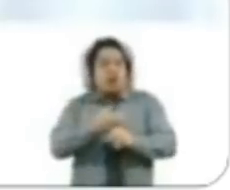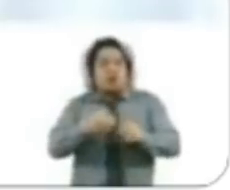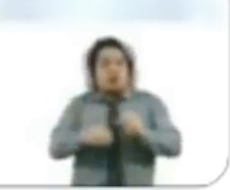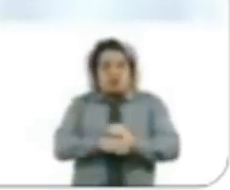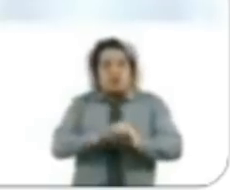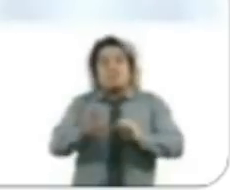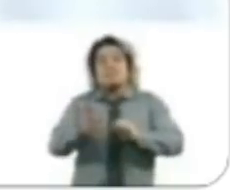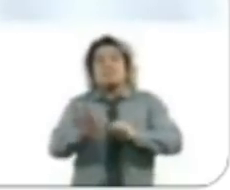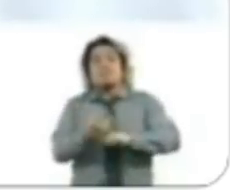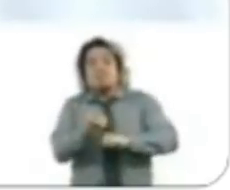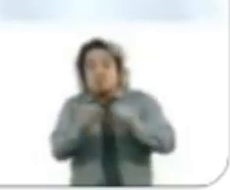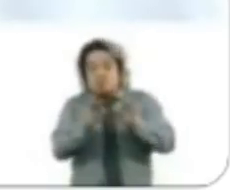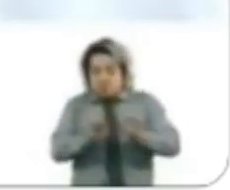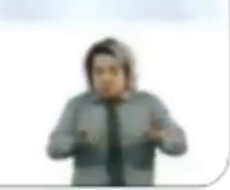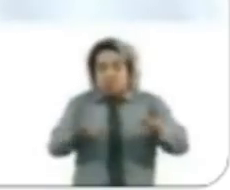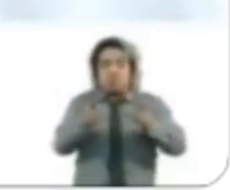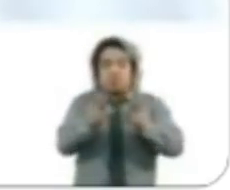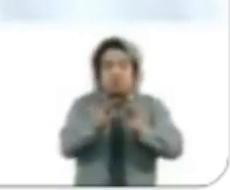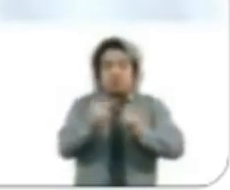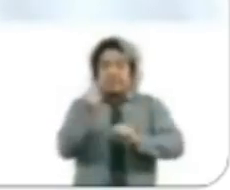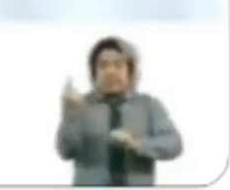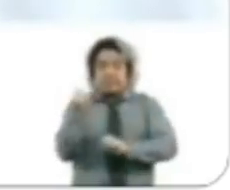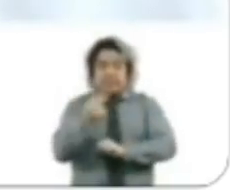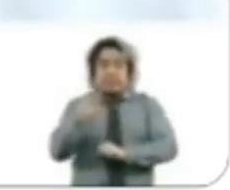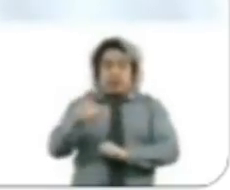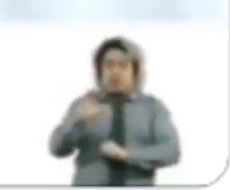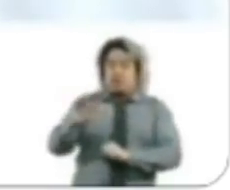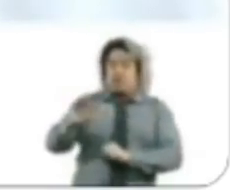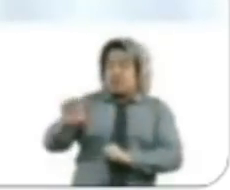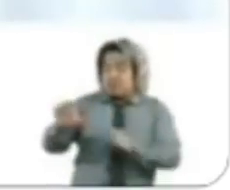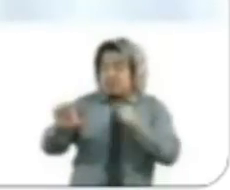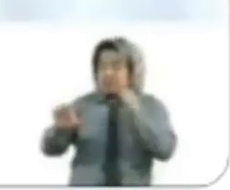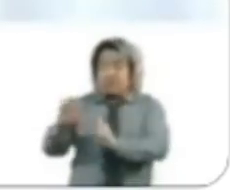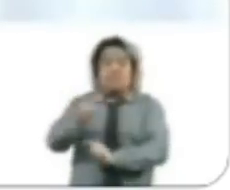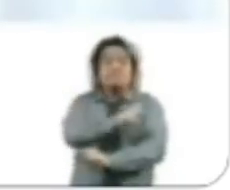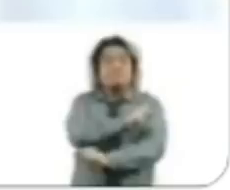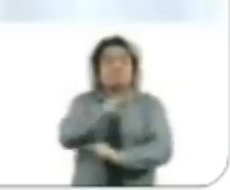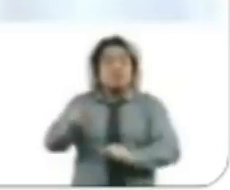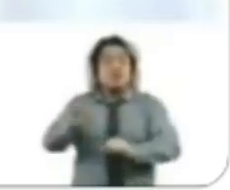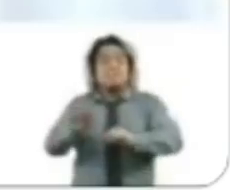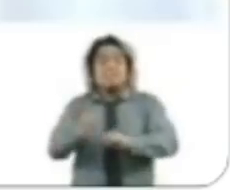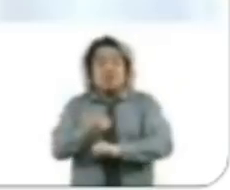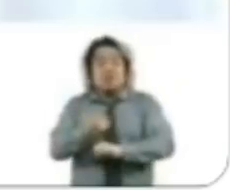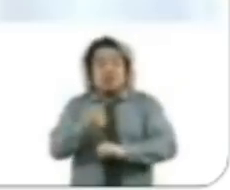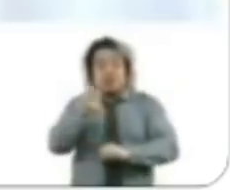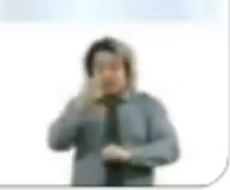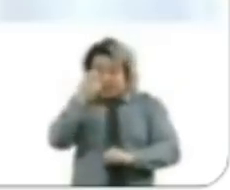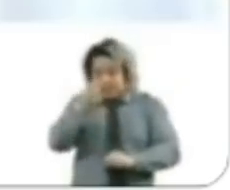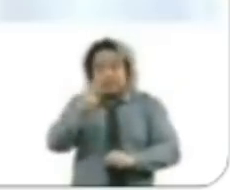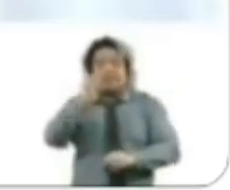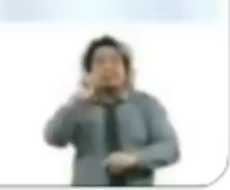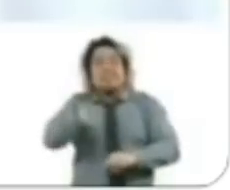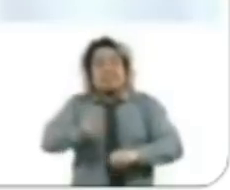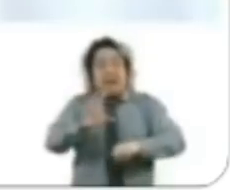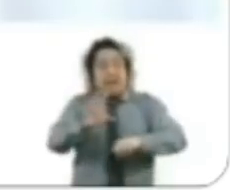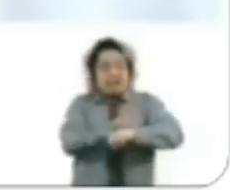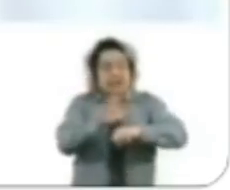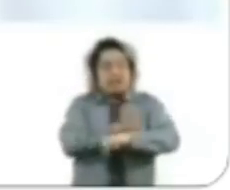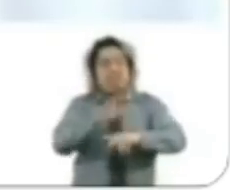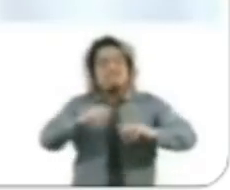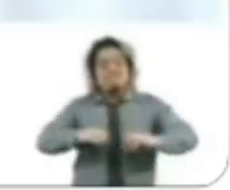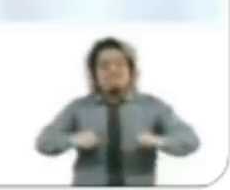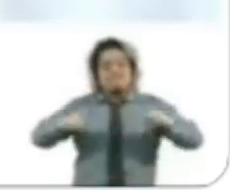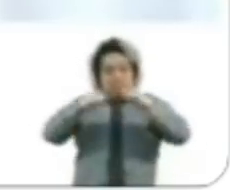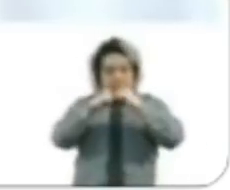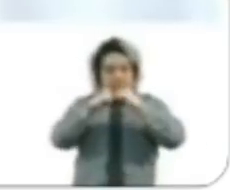porque es importante tener una empresa pública fuerte pues porque representa la soberanía del sistema eléctrico nacional y